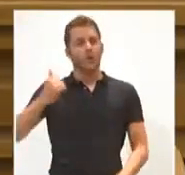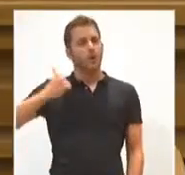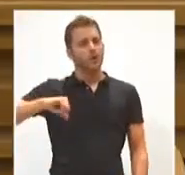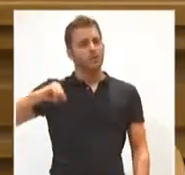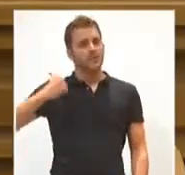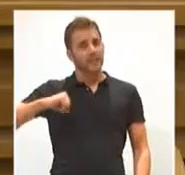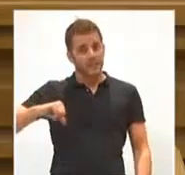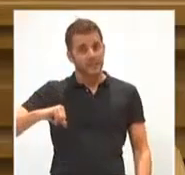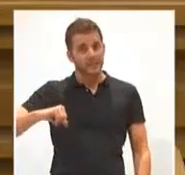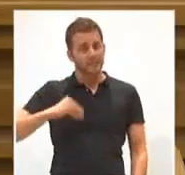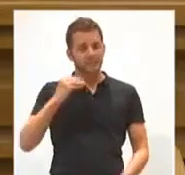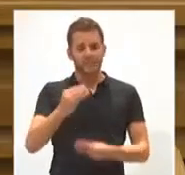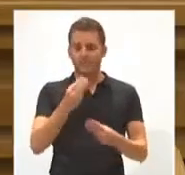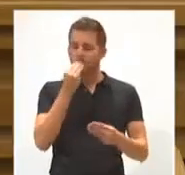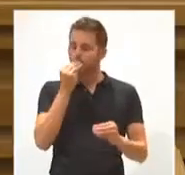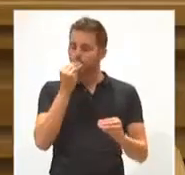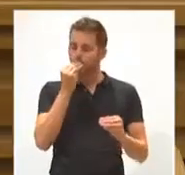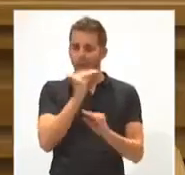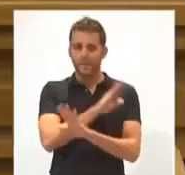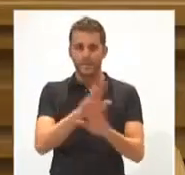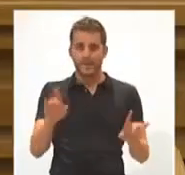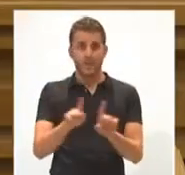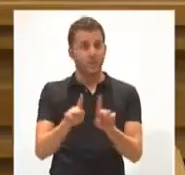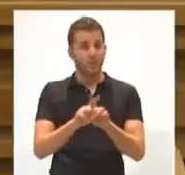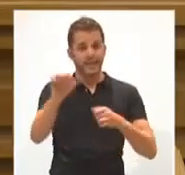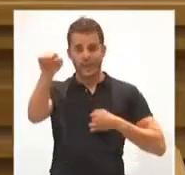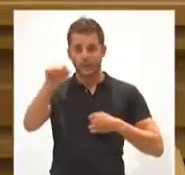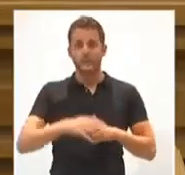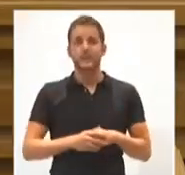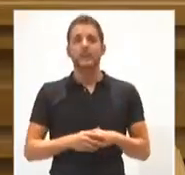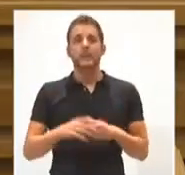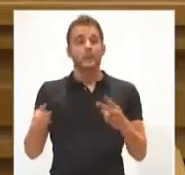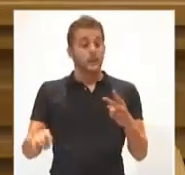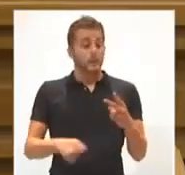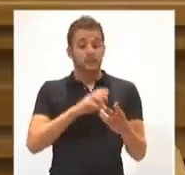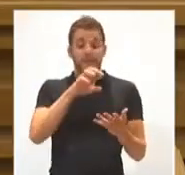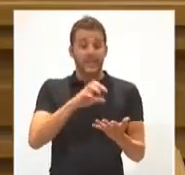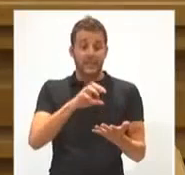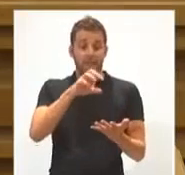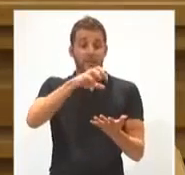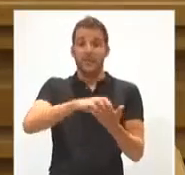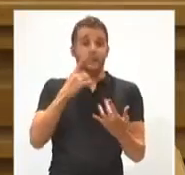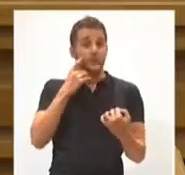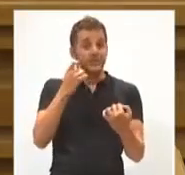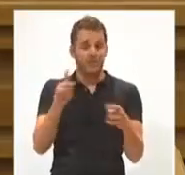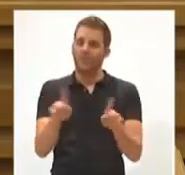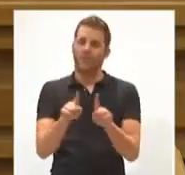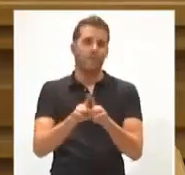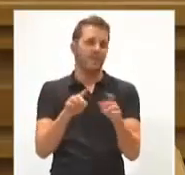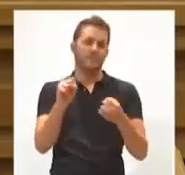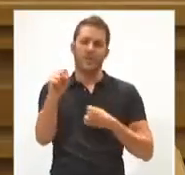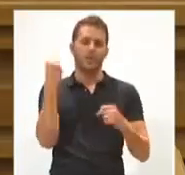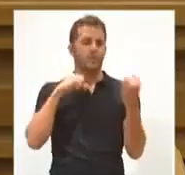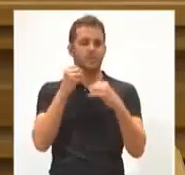portado como héroes y la primaria se está aportando y se ha portado como héroes yo sé que hay mucho